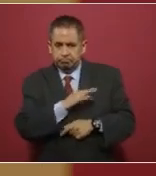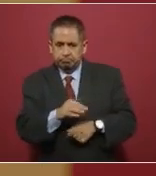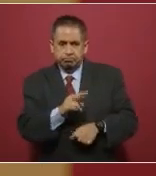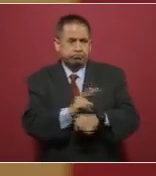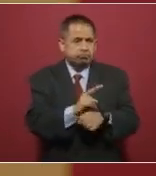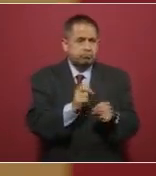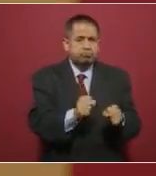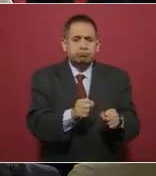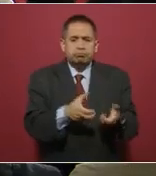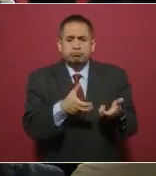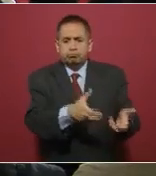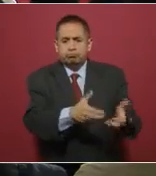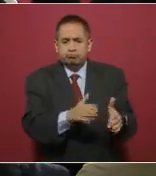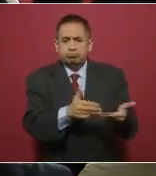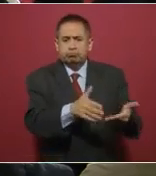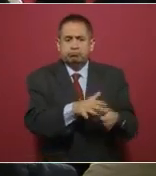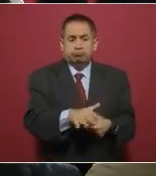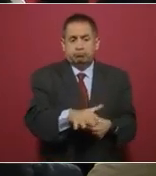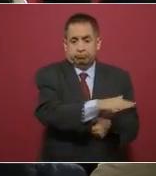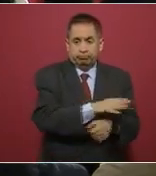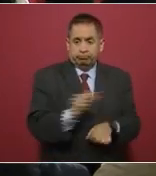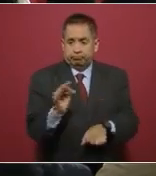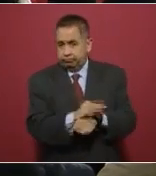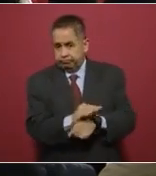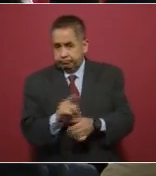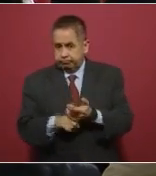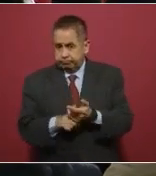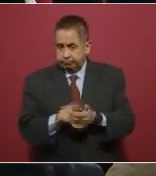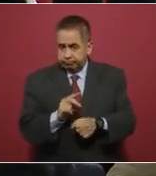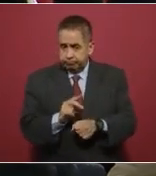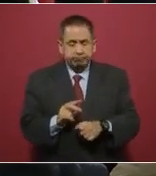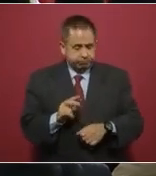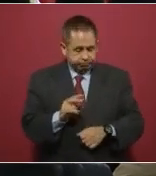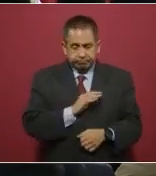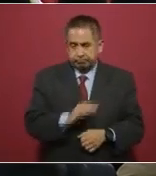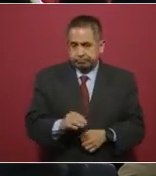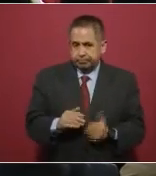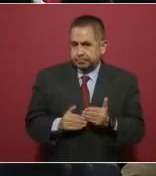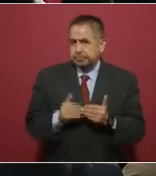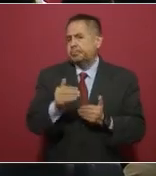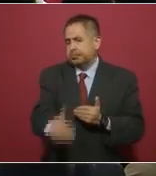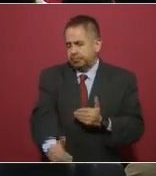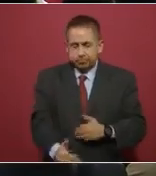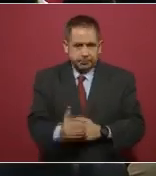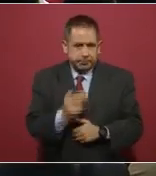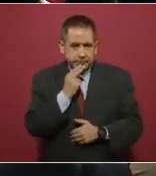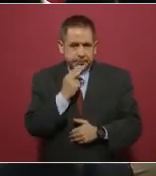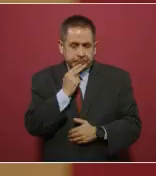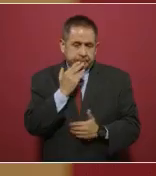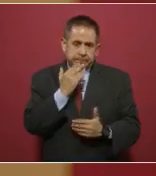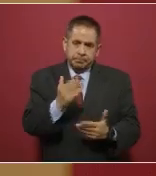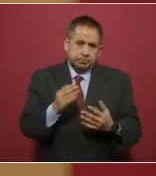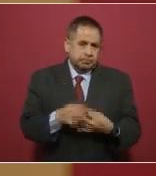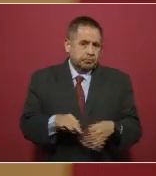seguridad, es un gran avance,